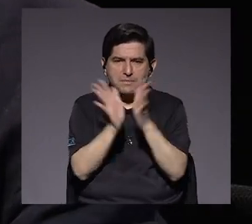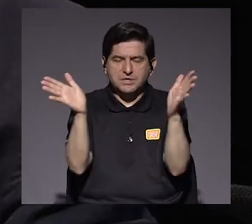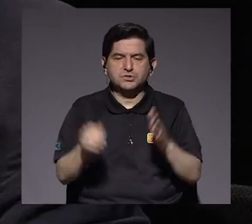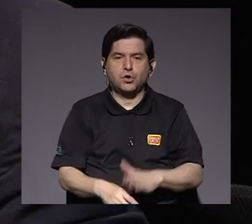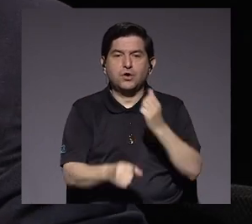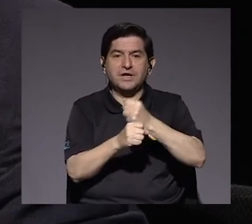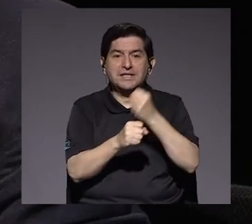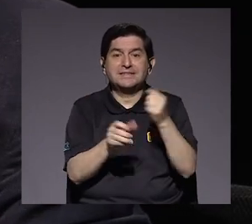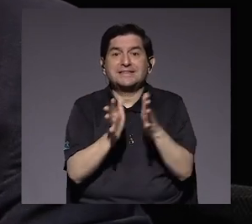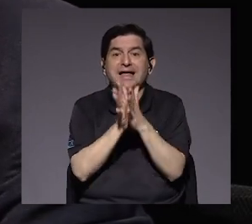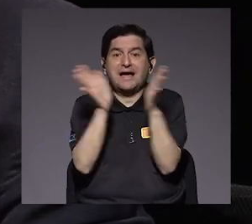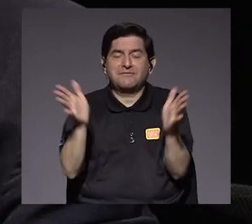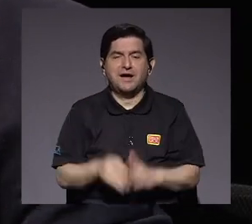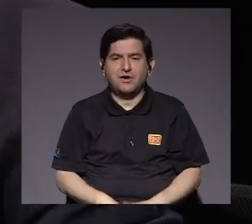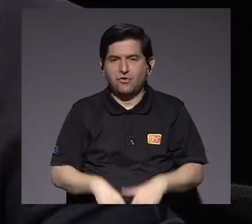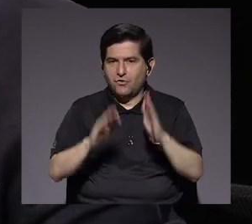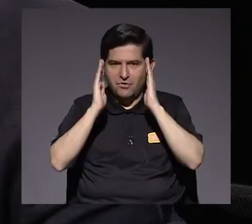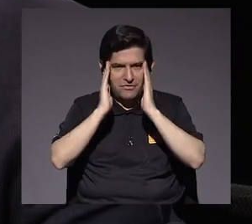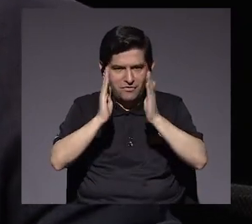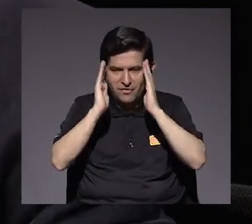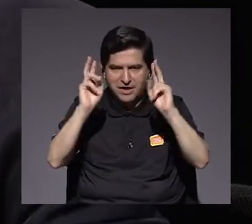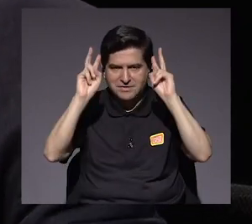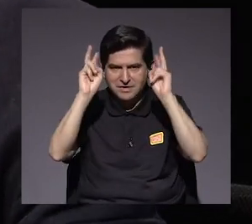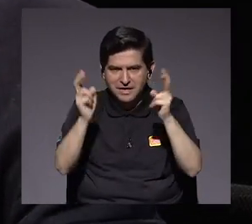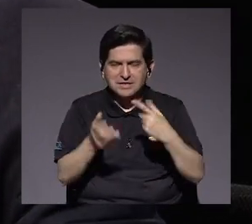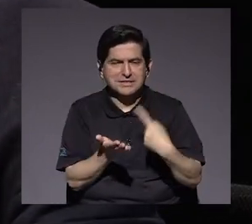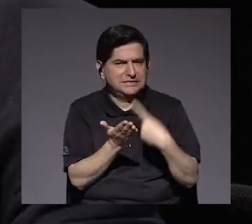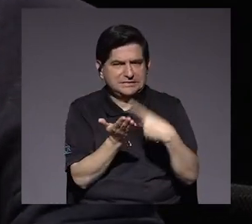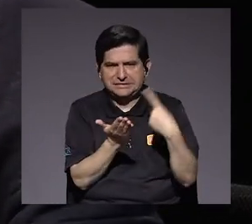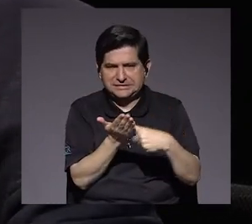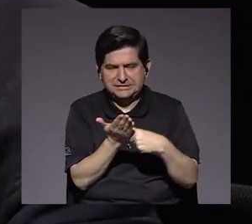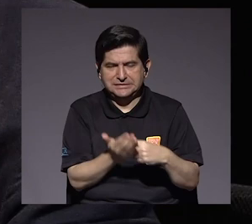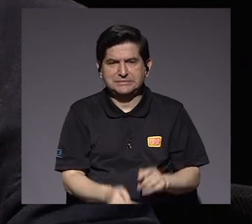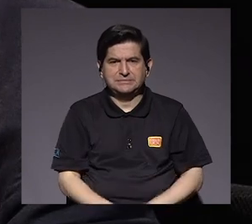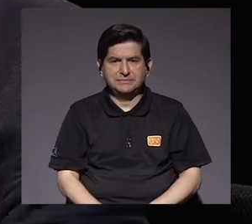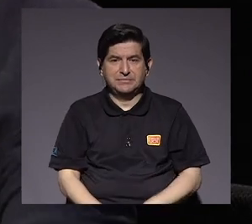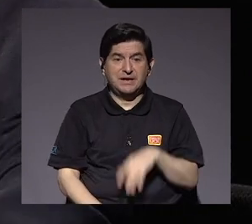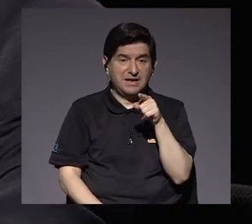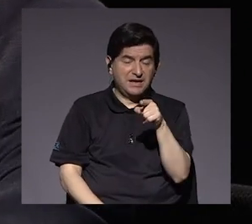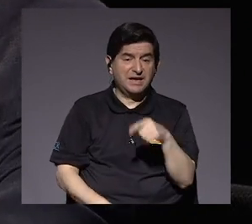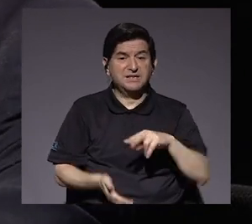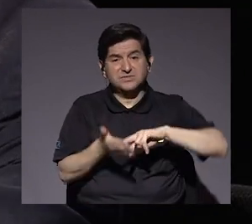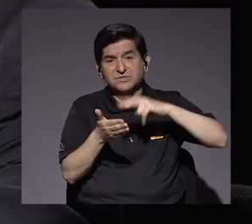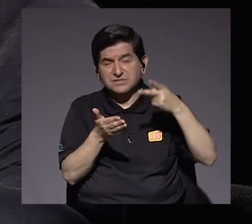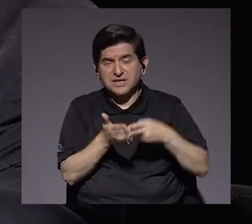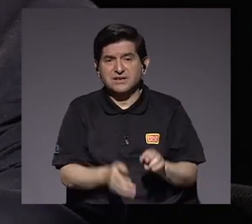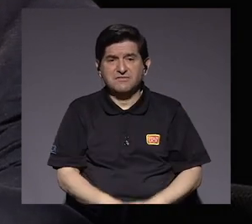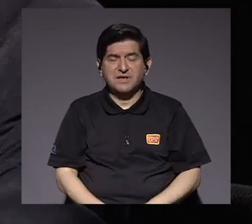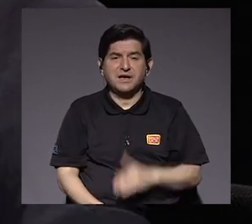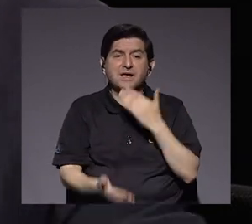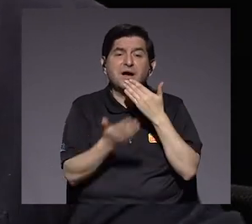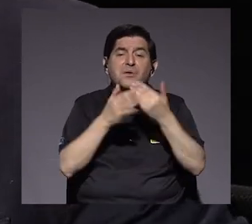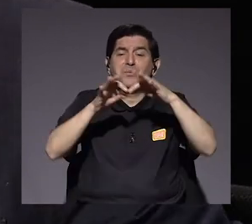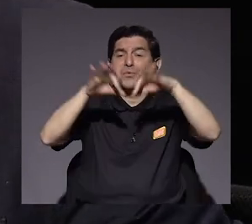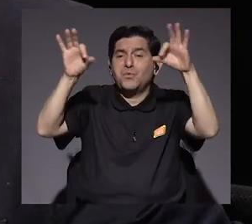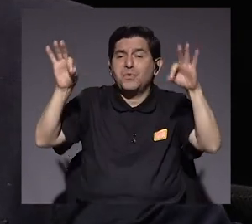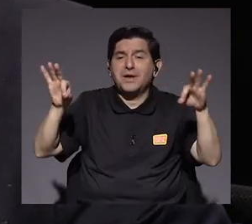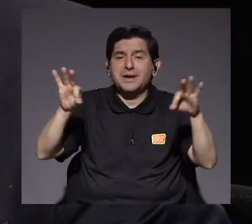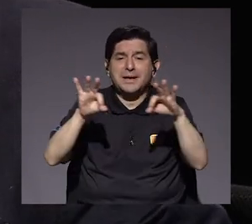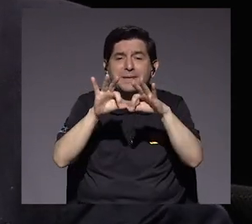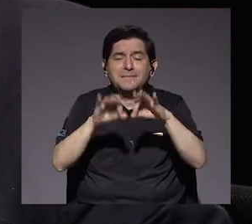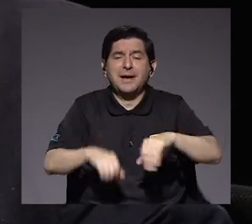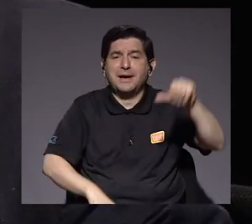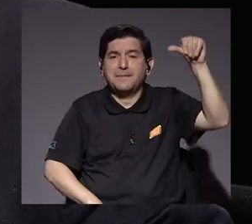sí. pública y el tema de empleo público, para no entrar en temas que sean tan polémicos que le permita, que les lleve a perder esa